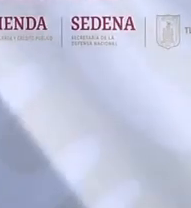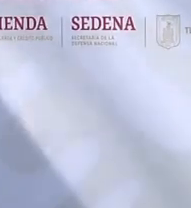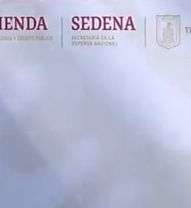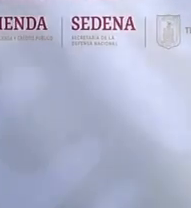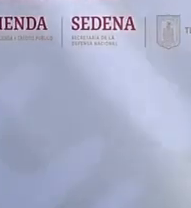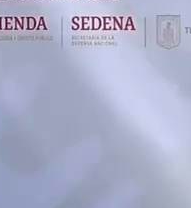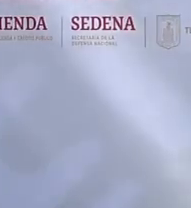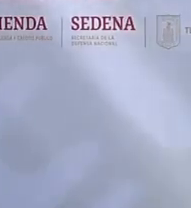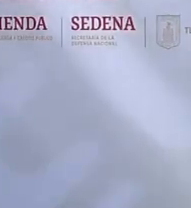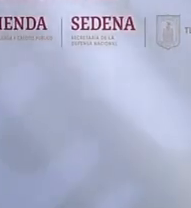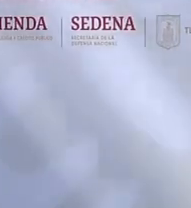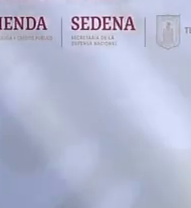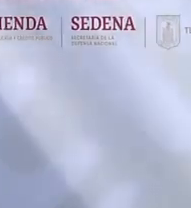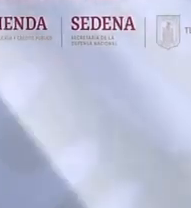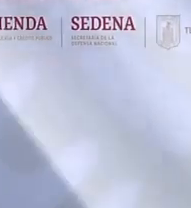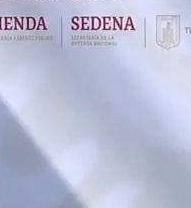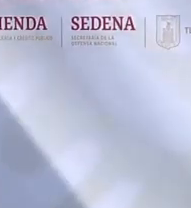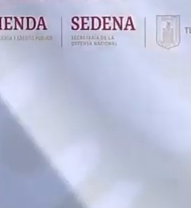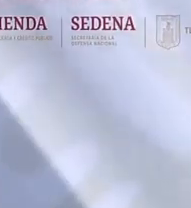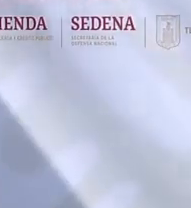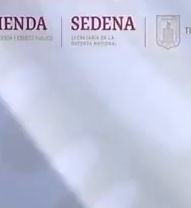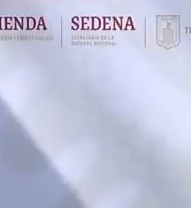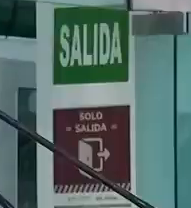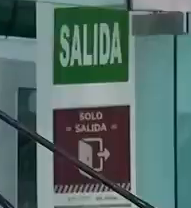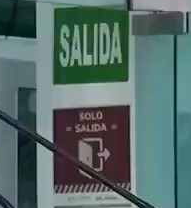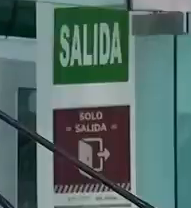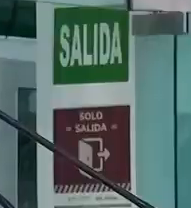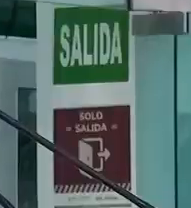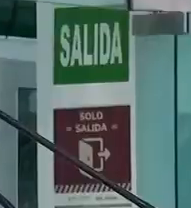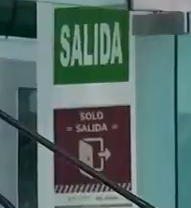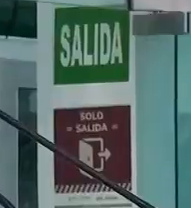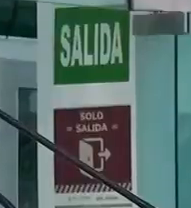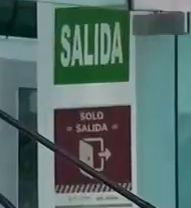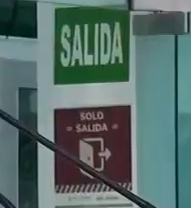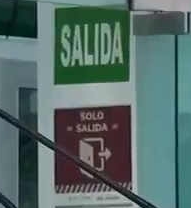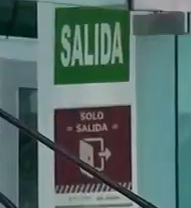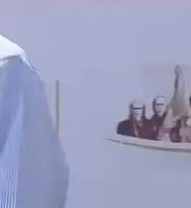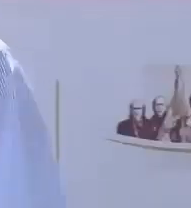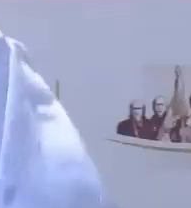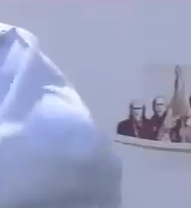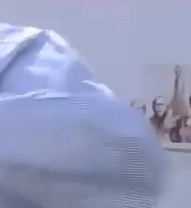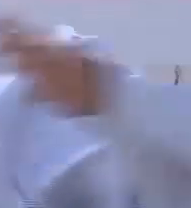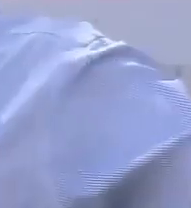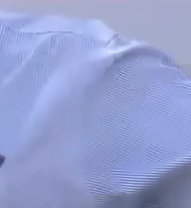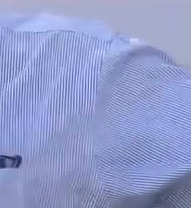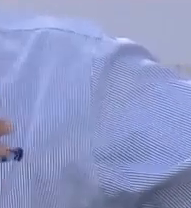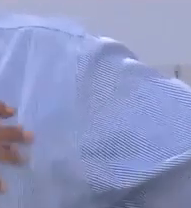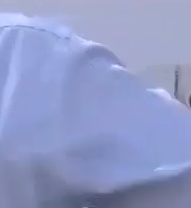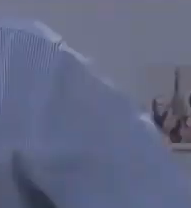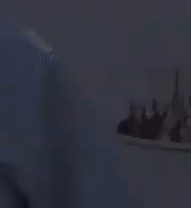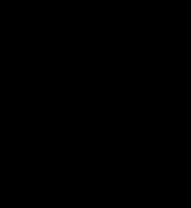y ya los políticos conservadores o centristas hablan de que hay que correrse